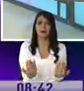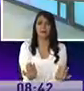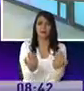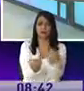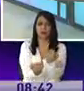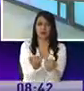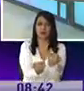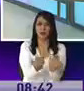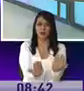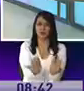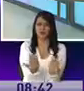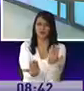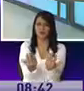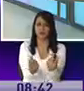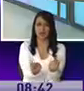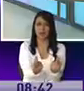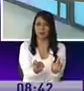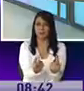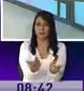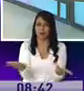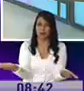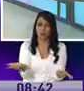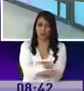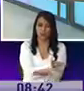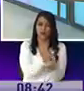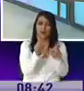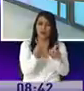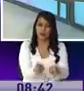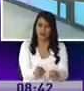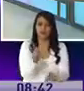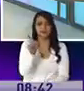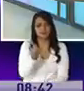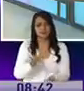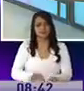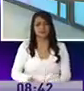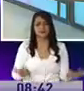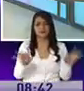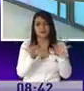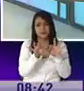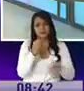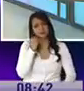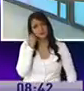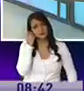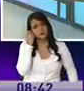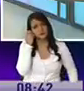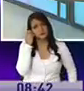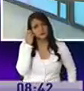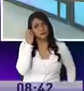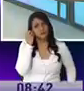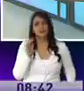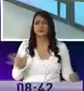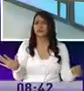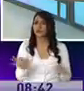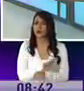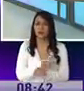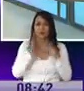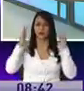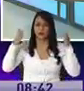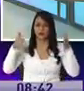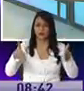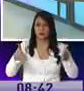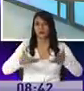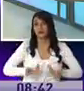rápido también el césped en Estos espacios verdes Entonces sí sería importante que se haga una intervención por parte del espacio